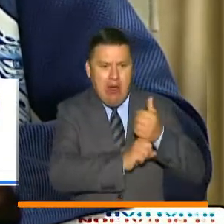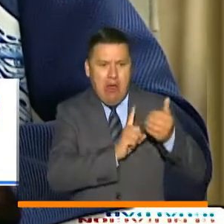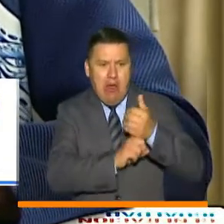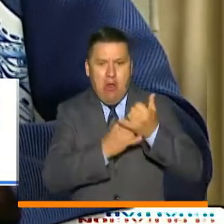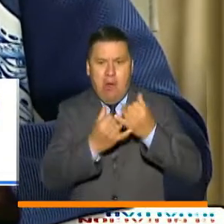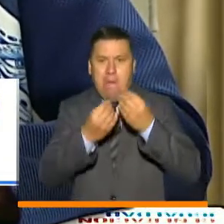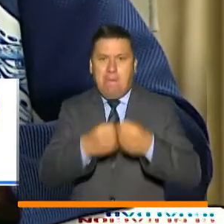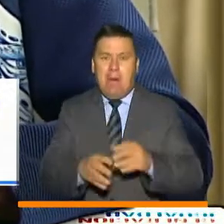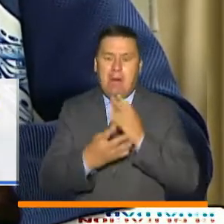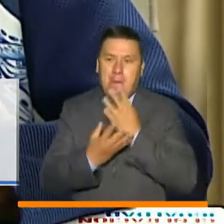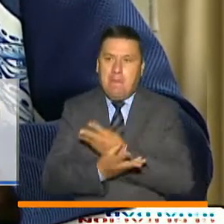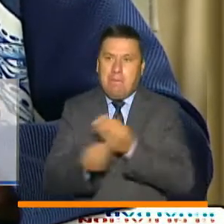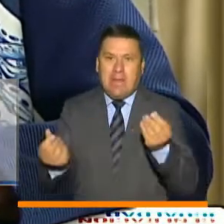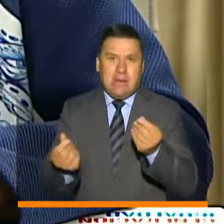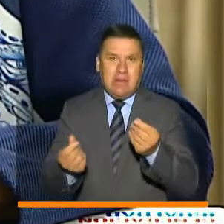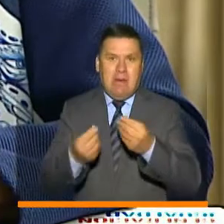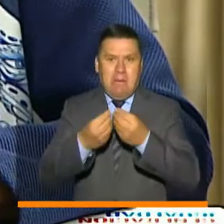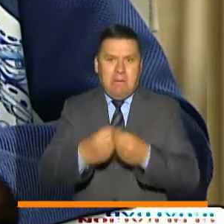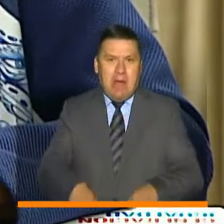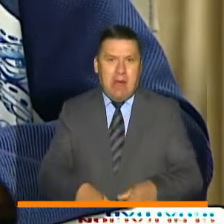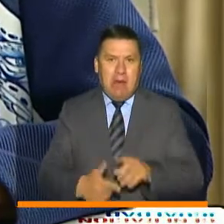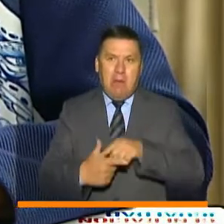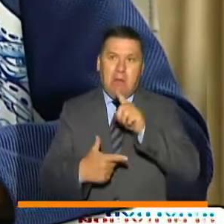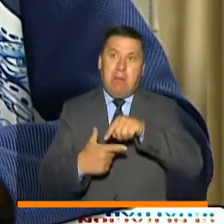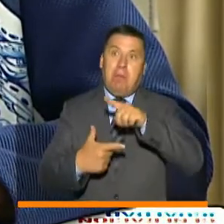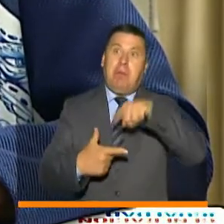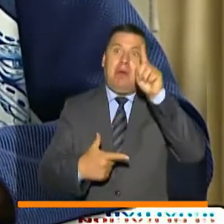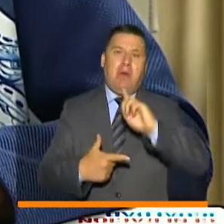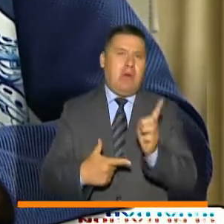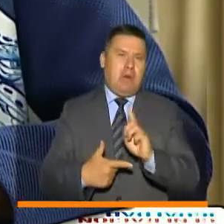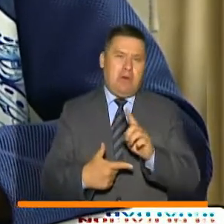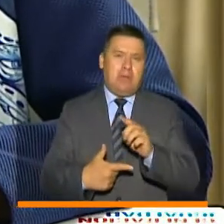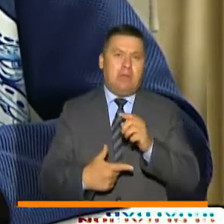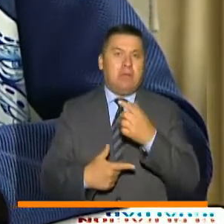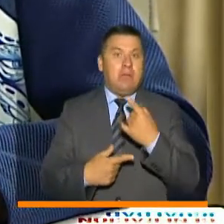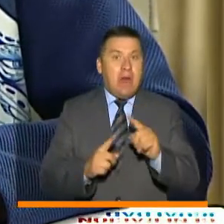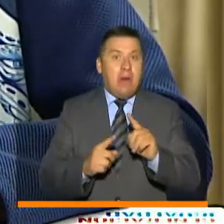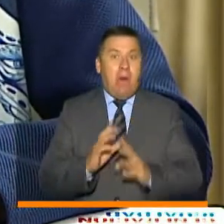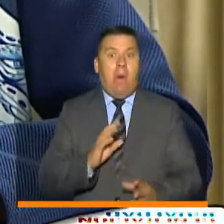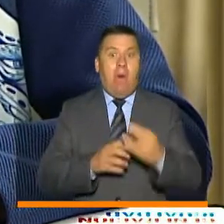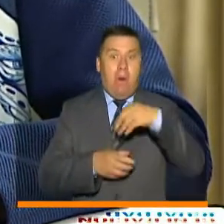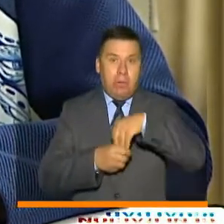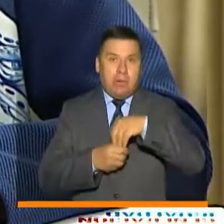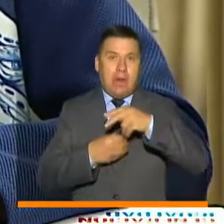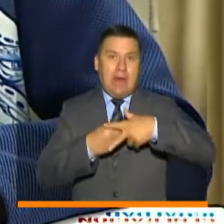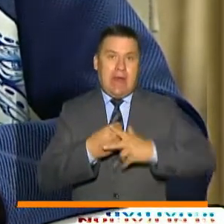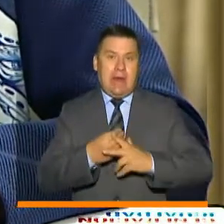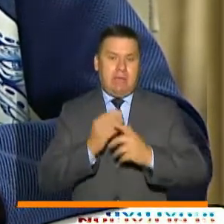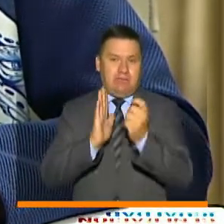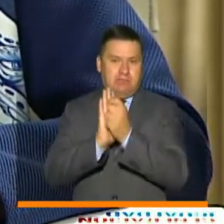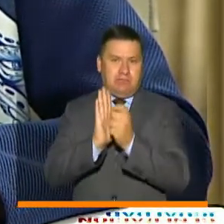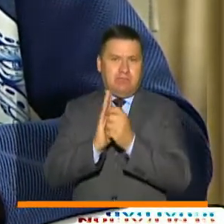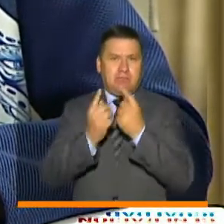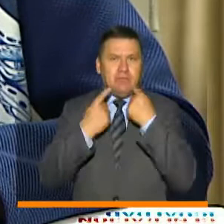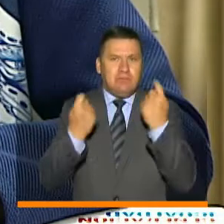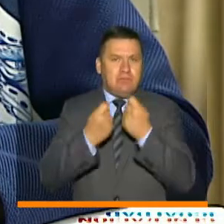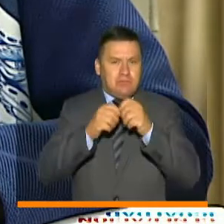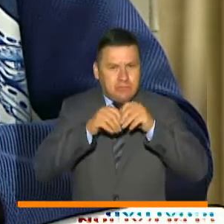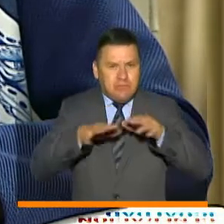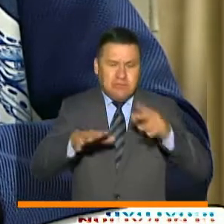Colombia vaya en descenso. Pero sí tenemos las herramientas. Ese riesgo de propagación